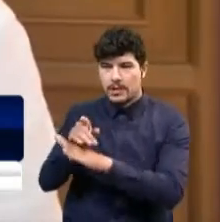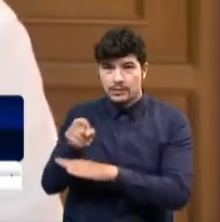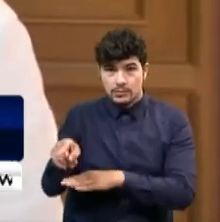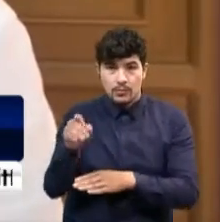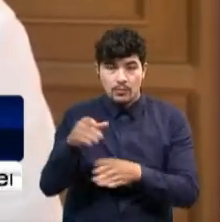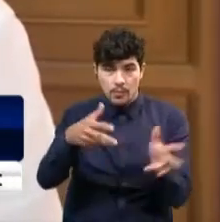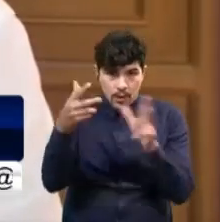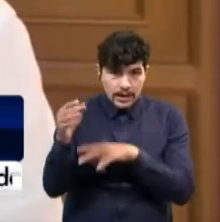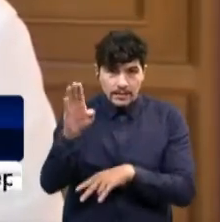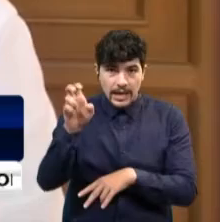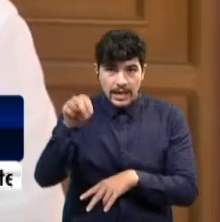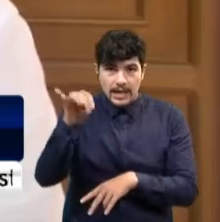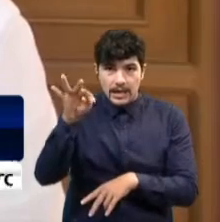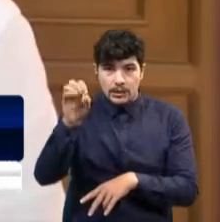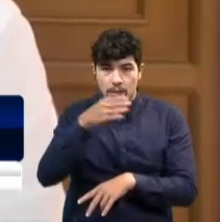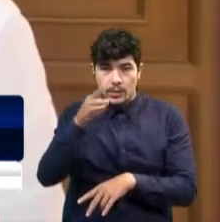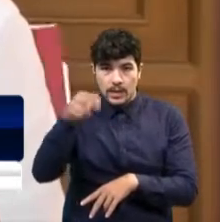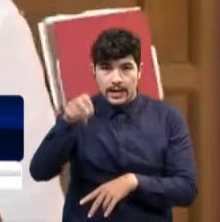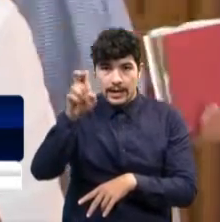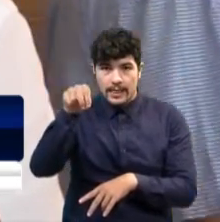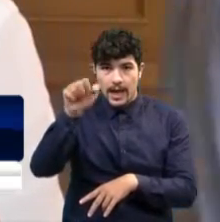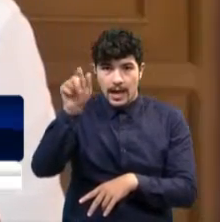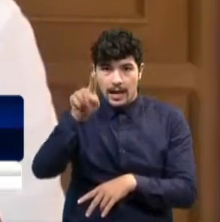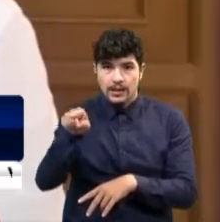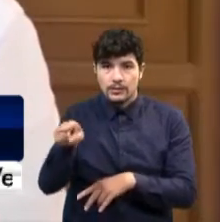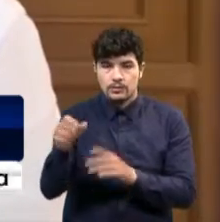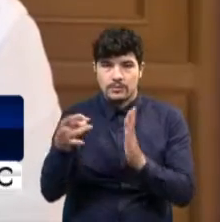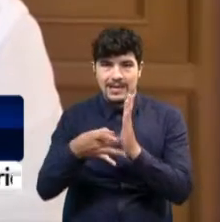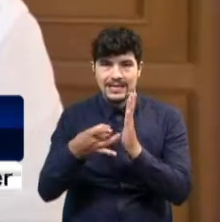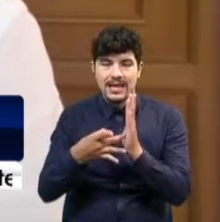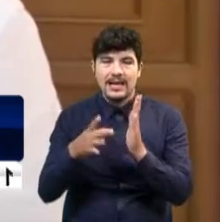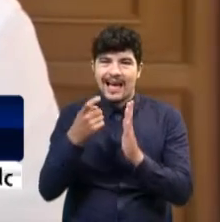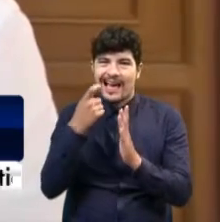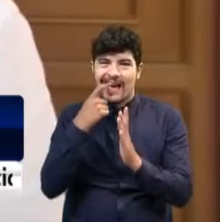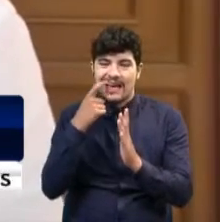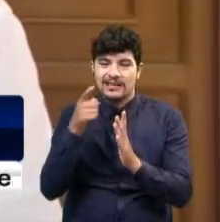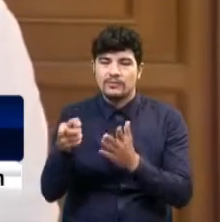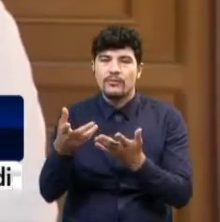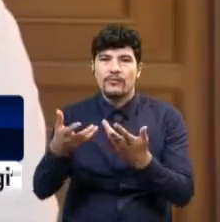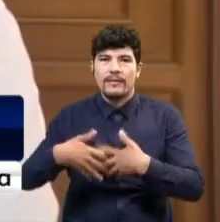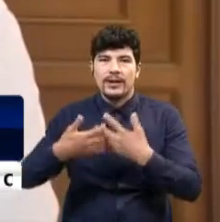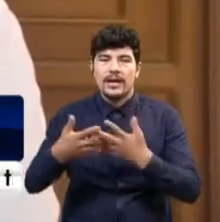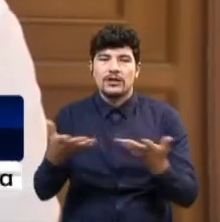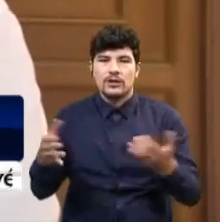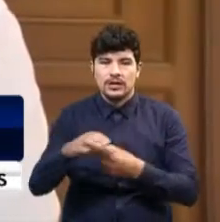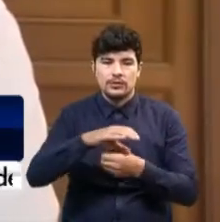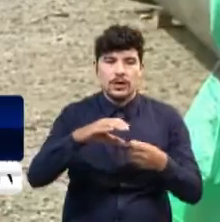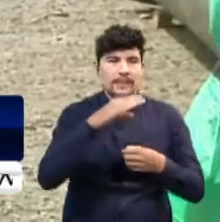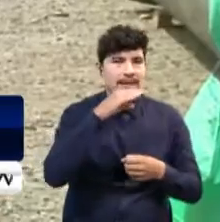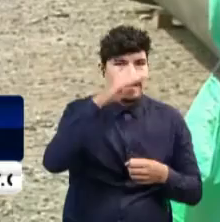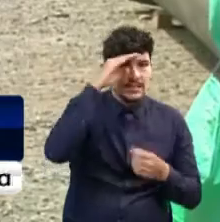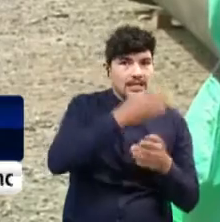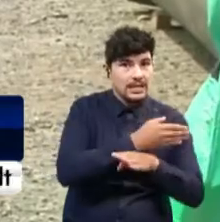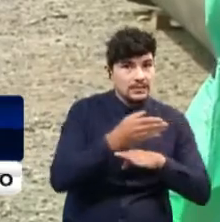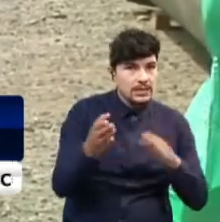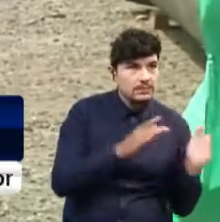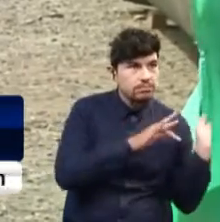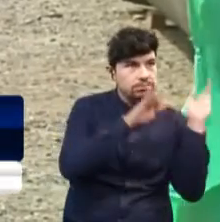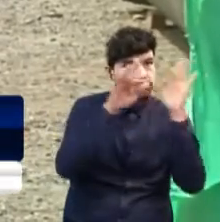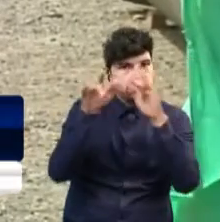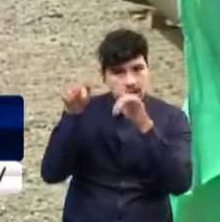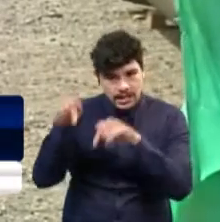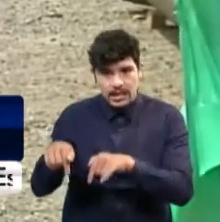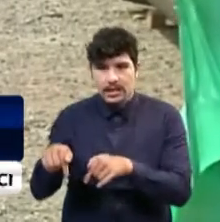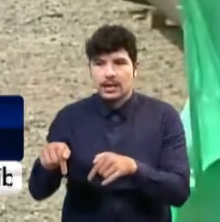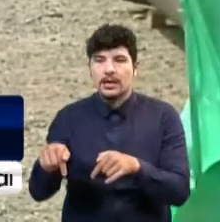estructura metálica que se ha fabricado en la ciudad de Medellín. La interventoría